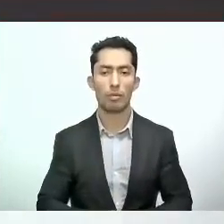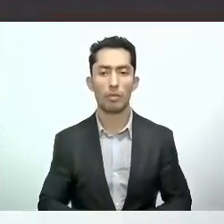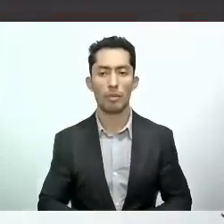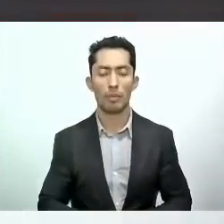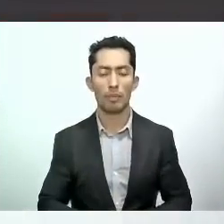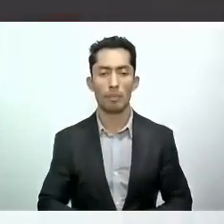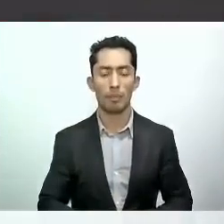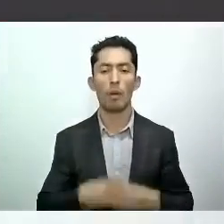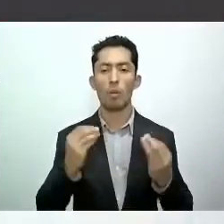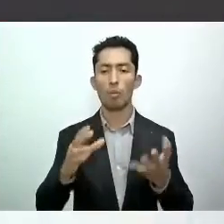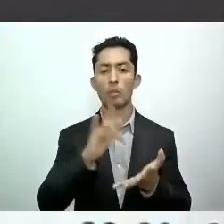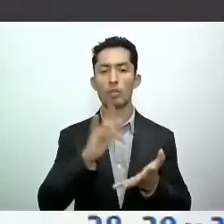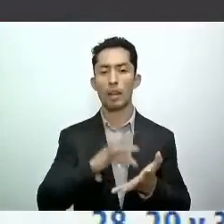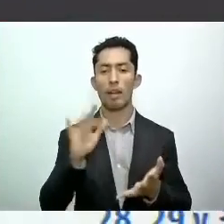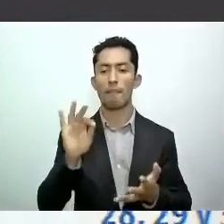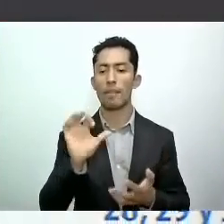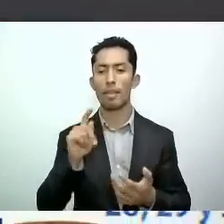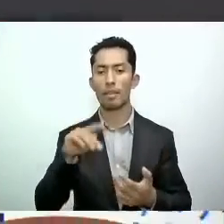Muchas gracias, Fátima.